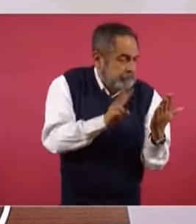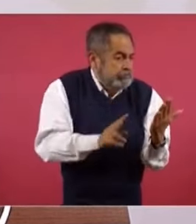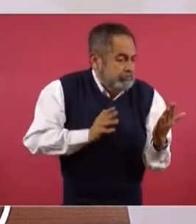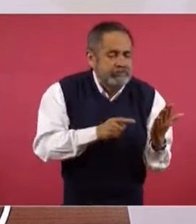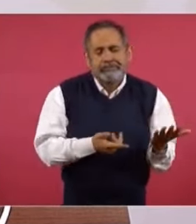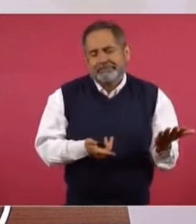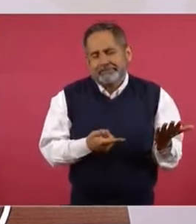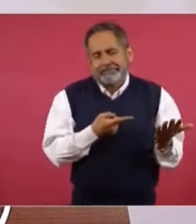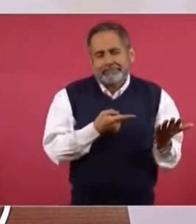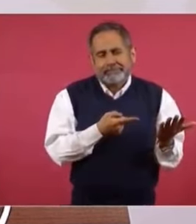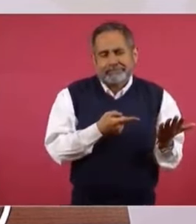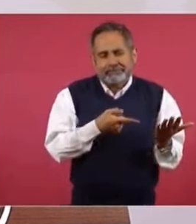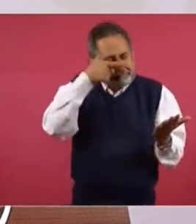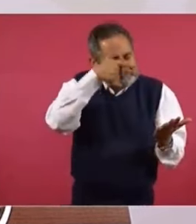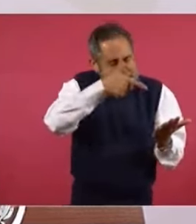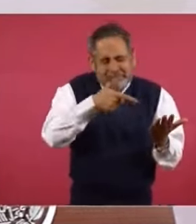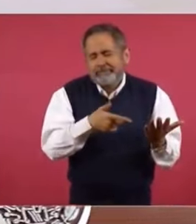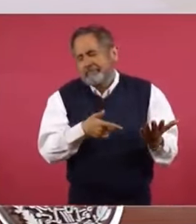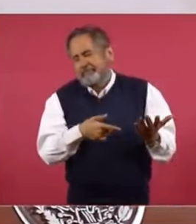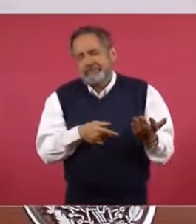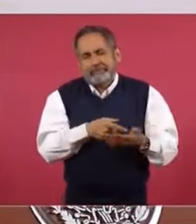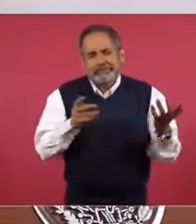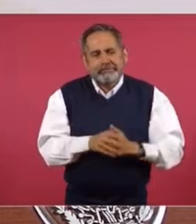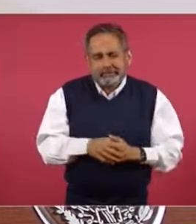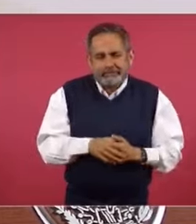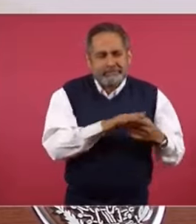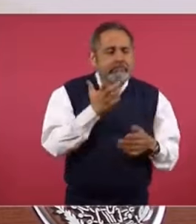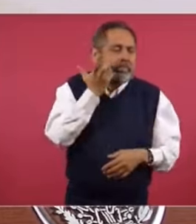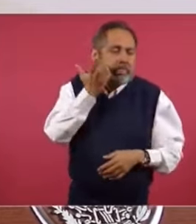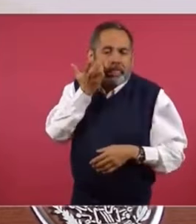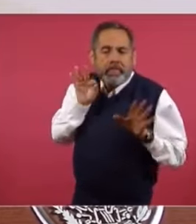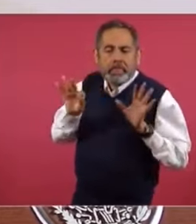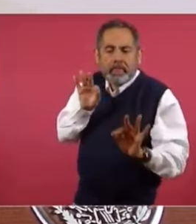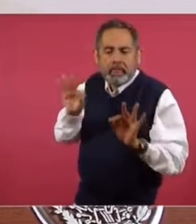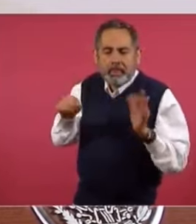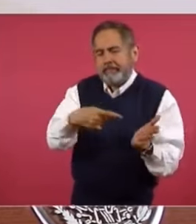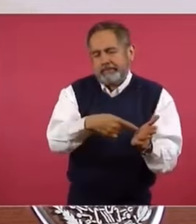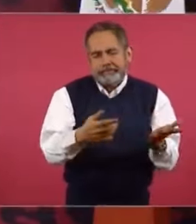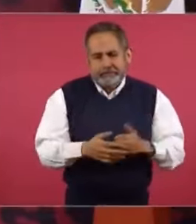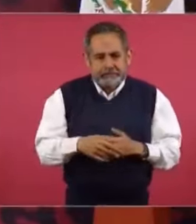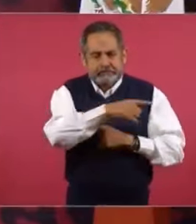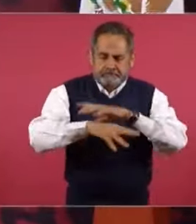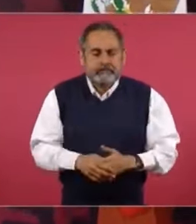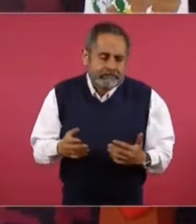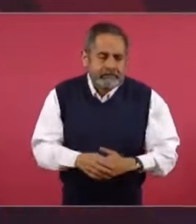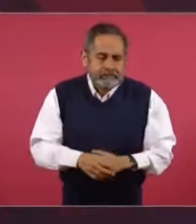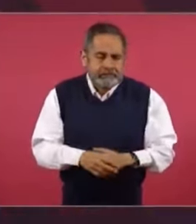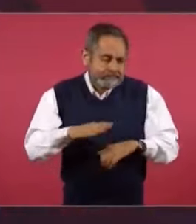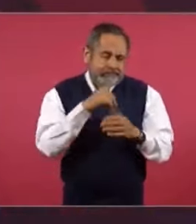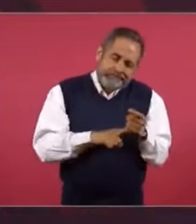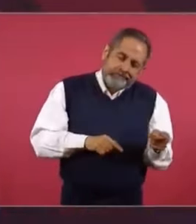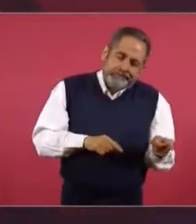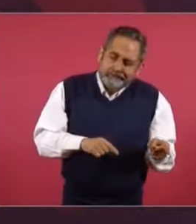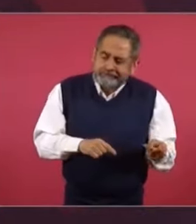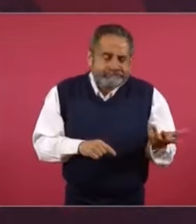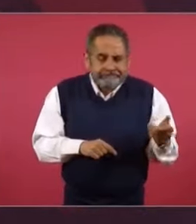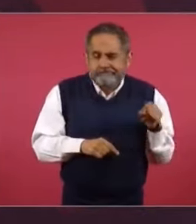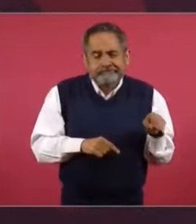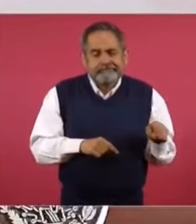Reforma, vamos a encontrar que hay una tendencia, que no hay objetividad. Porque